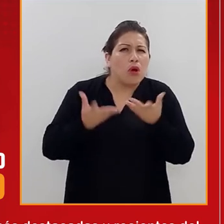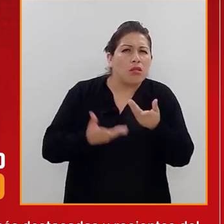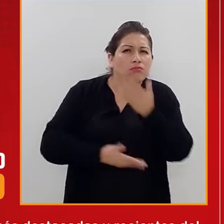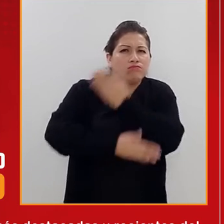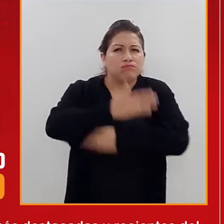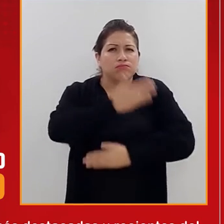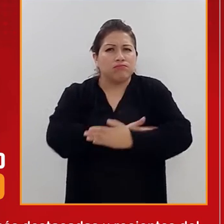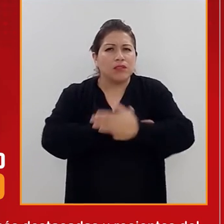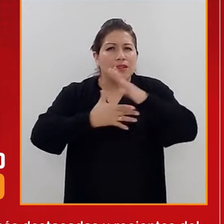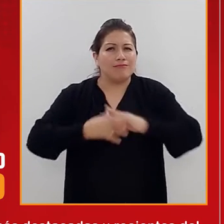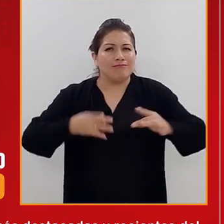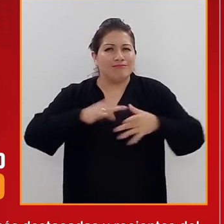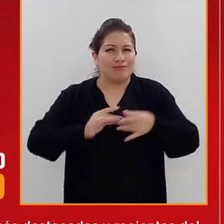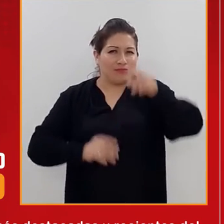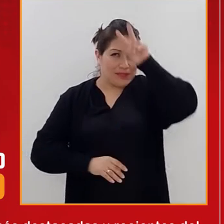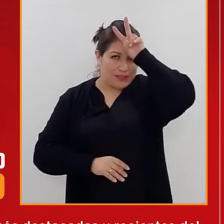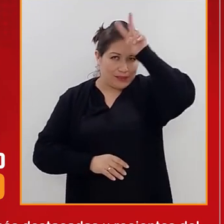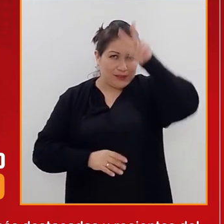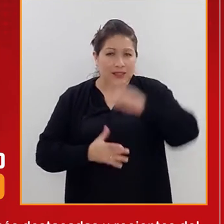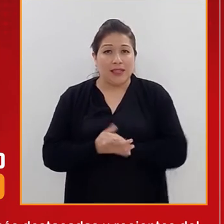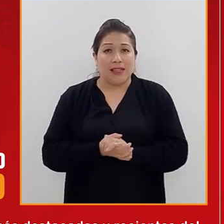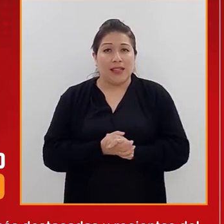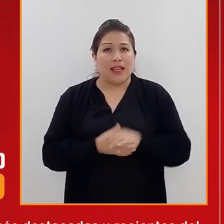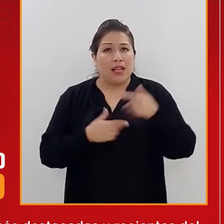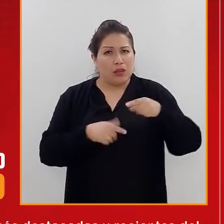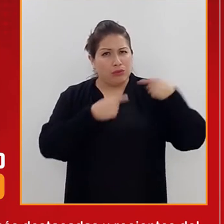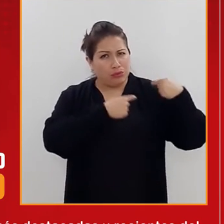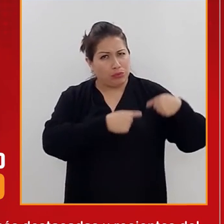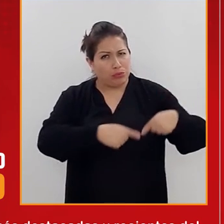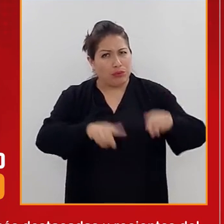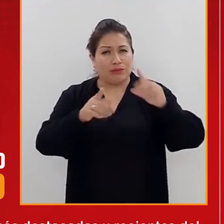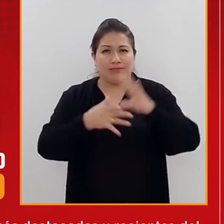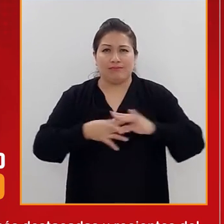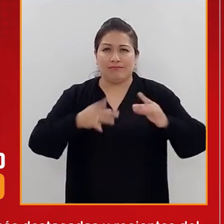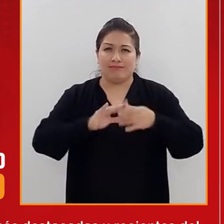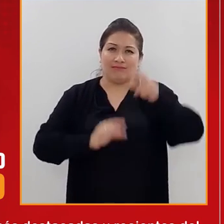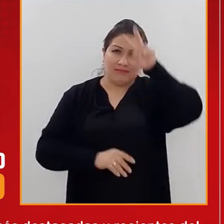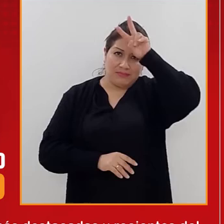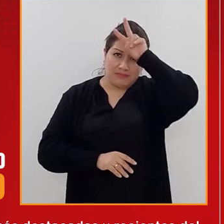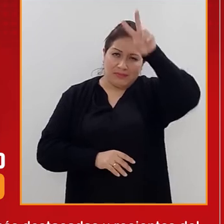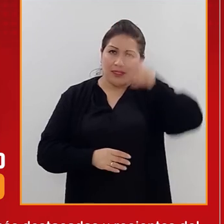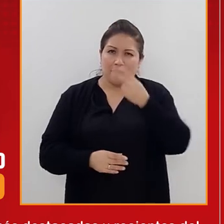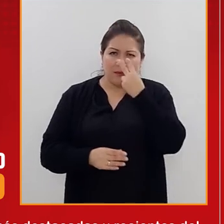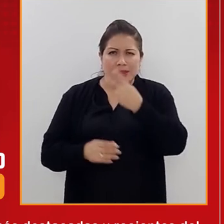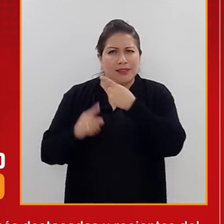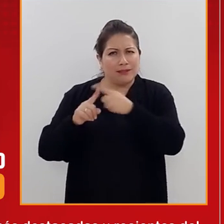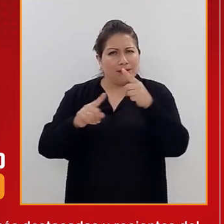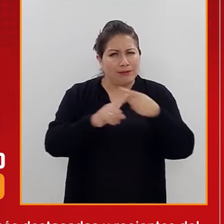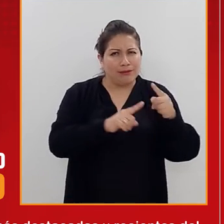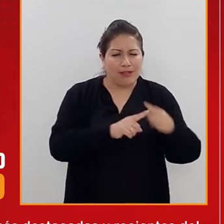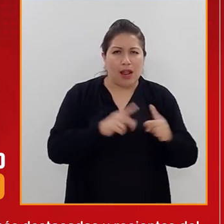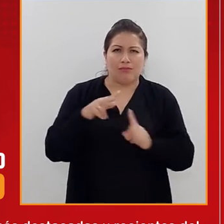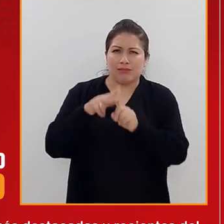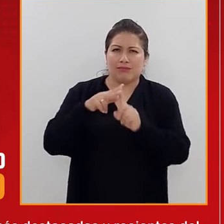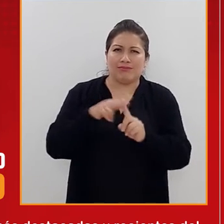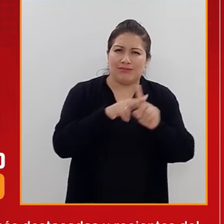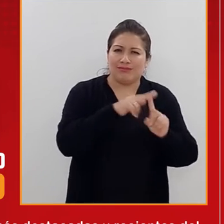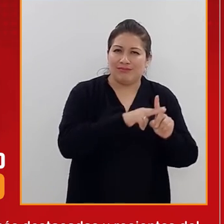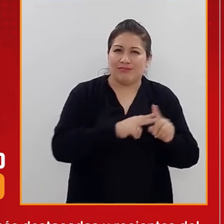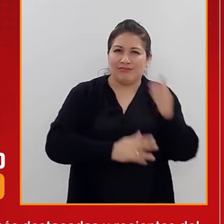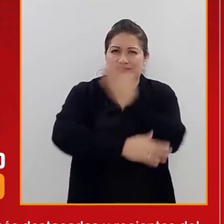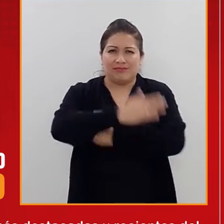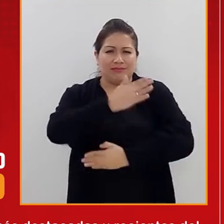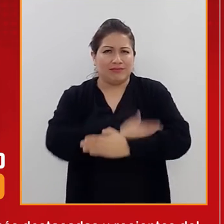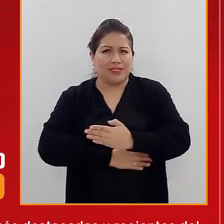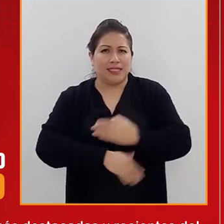Aproximaciones a la discapacidad en la historia del Perú. A lo largo de la historia del Perú, se identifican distintas